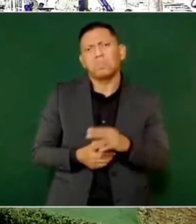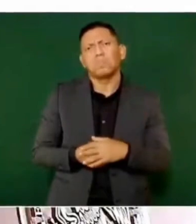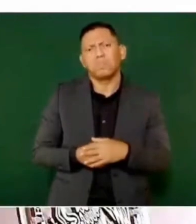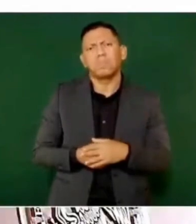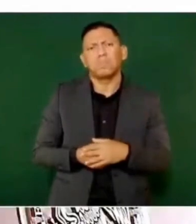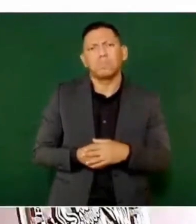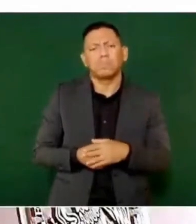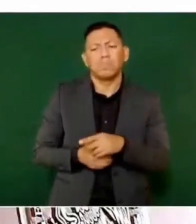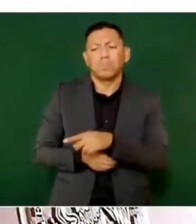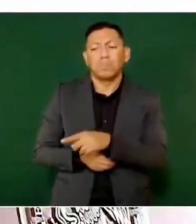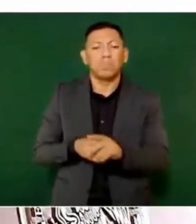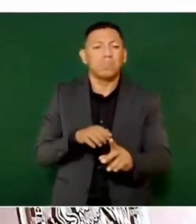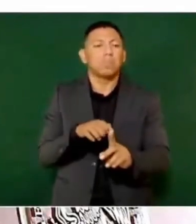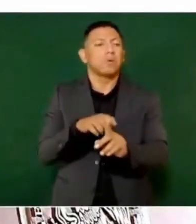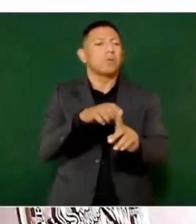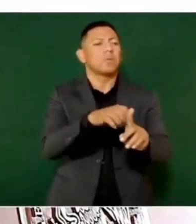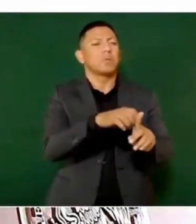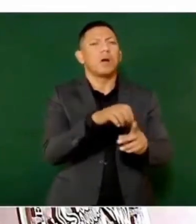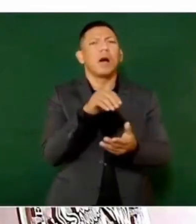engañada.